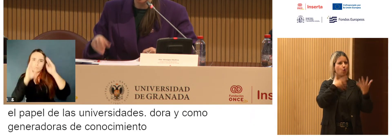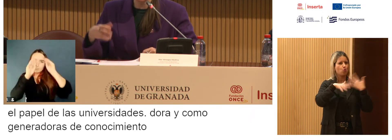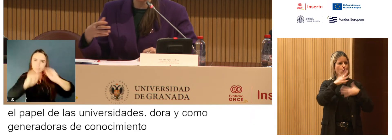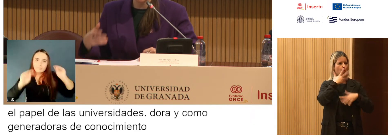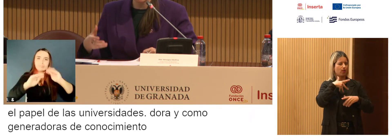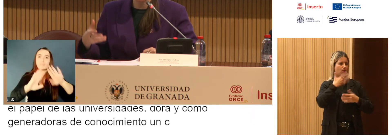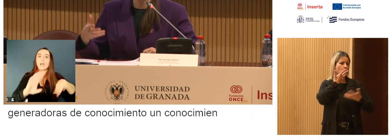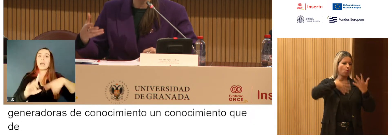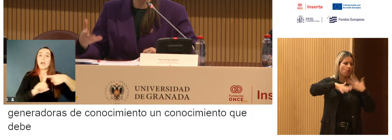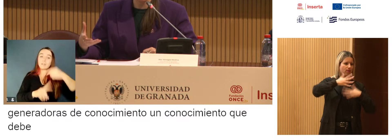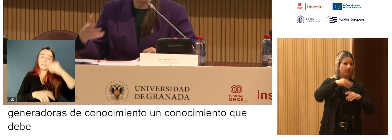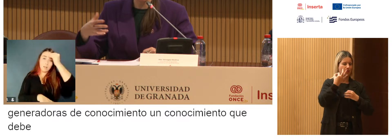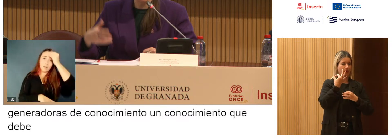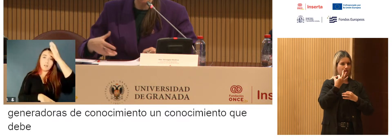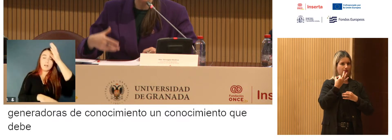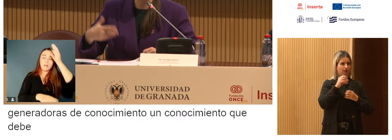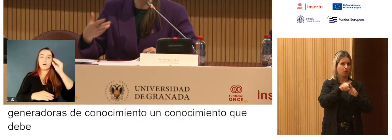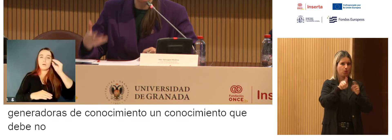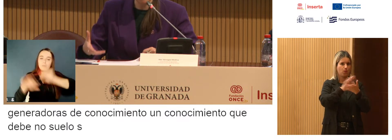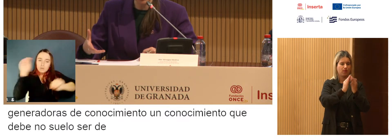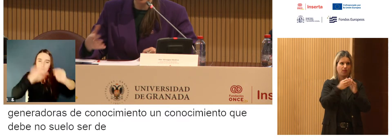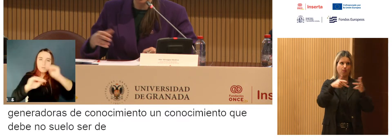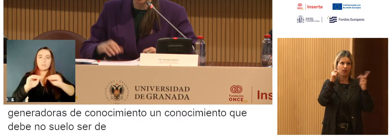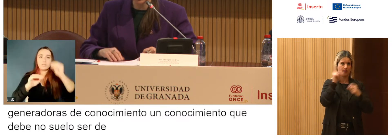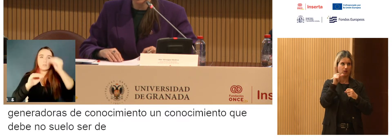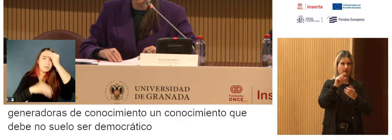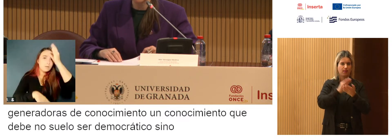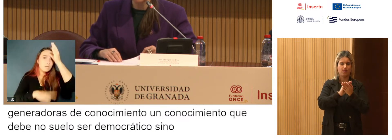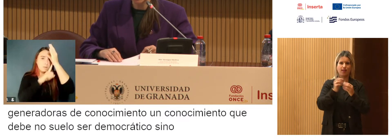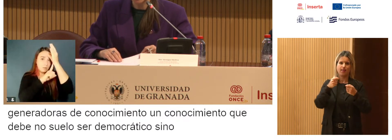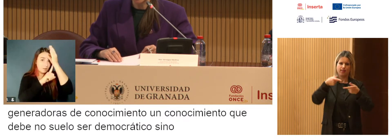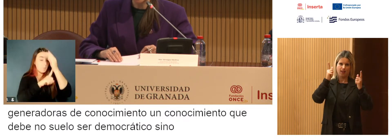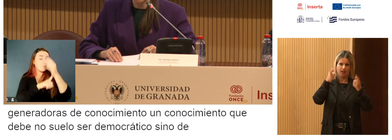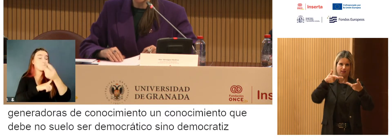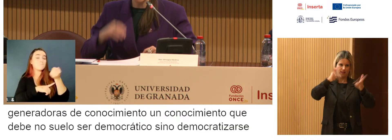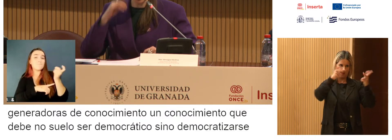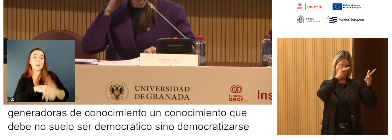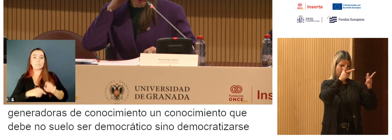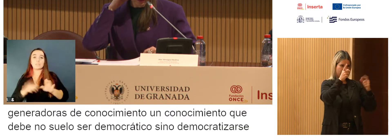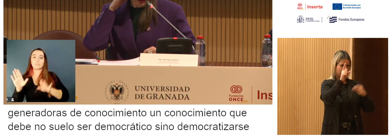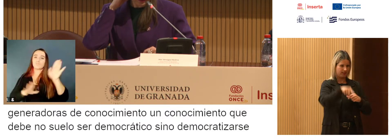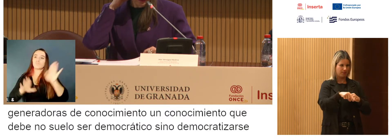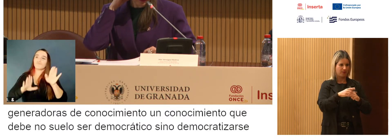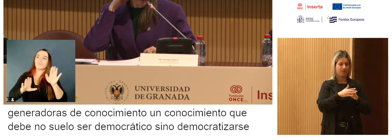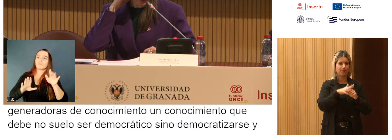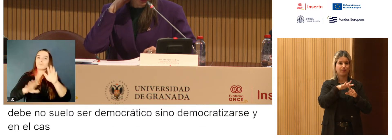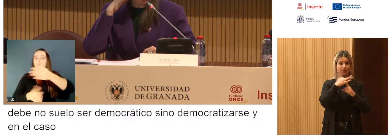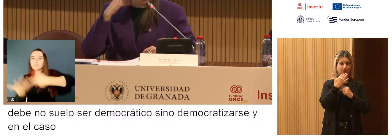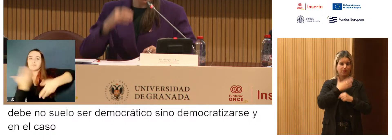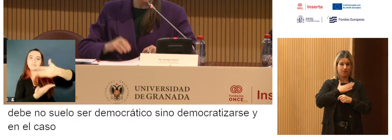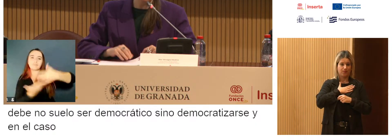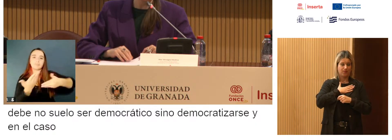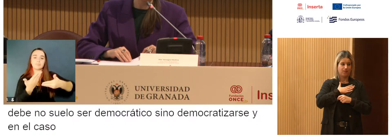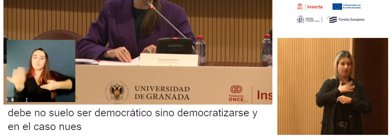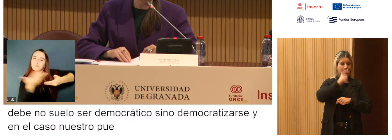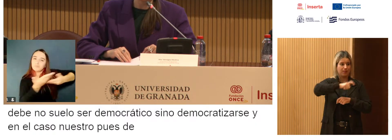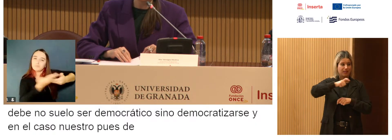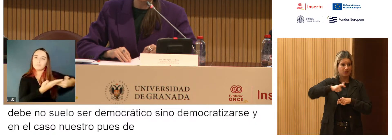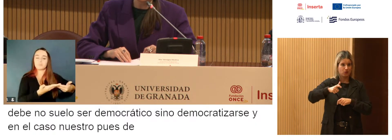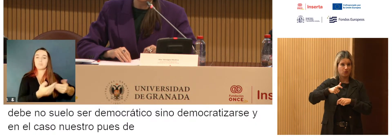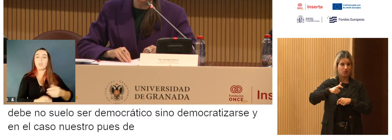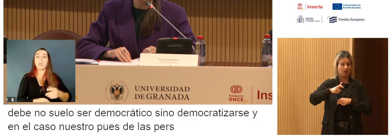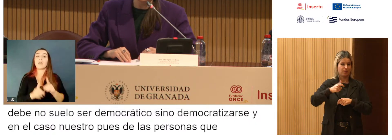debe no solo ser democrático, sino democratizarse. Y en el caso nuestro, pues de las personas que